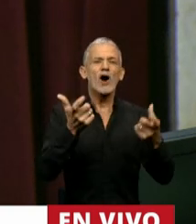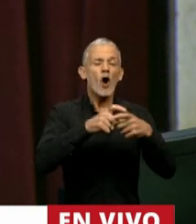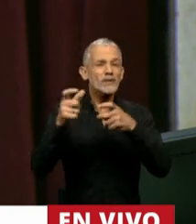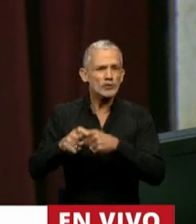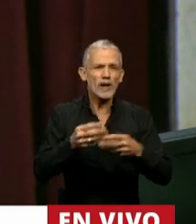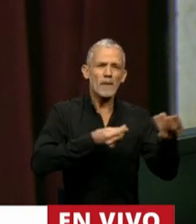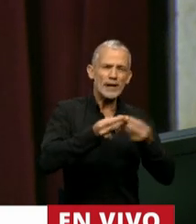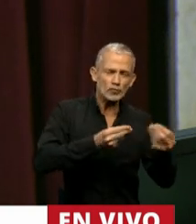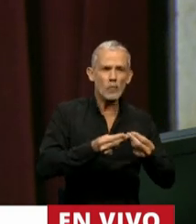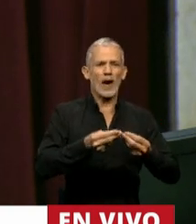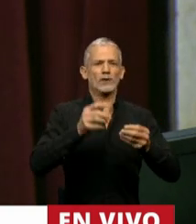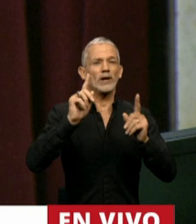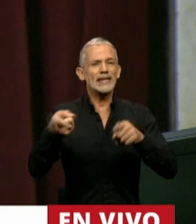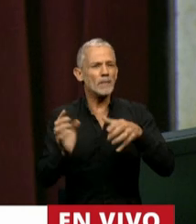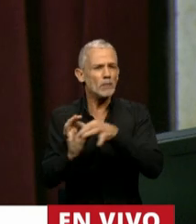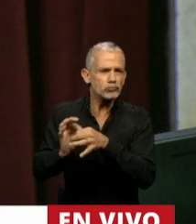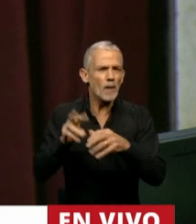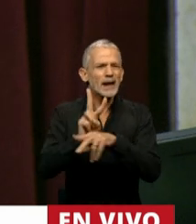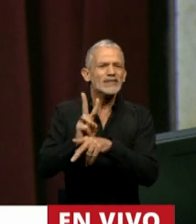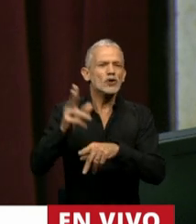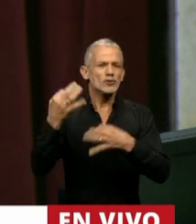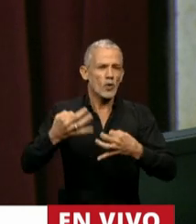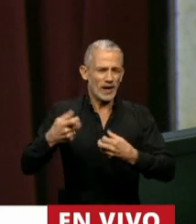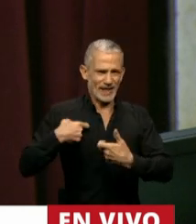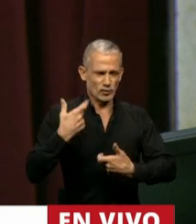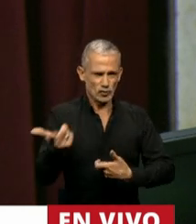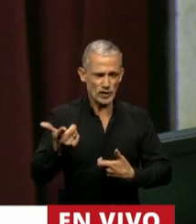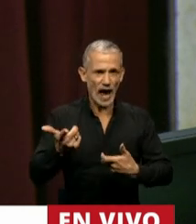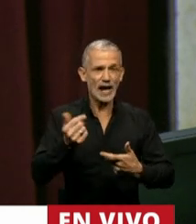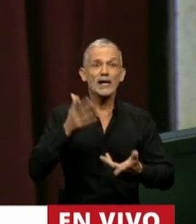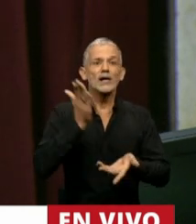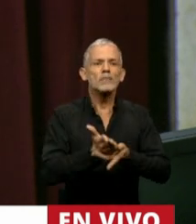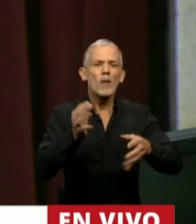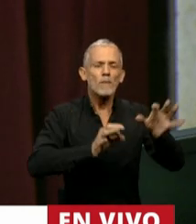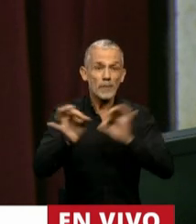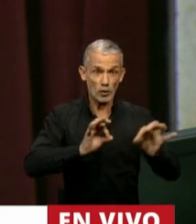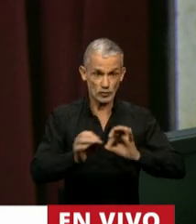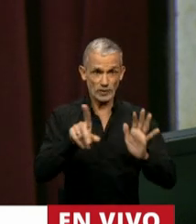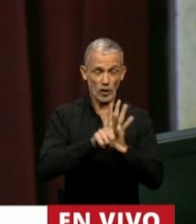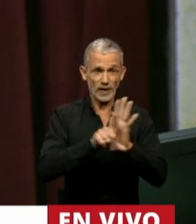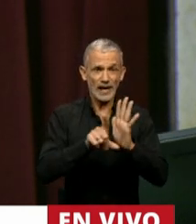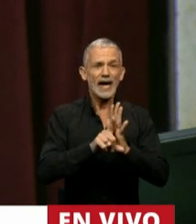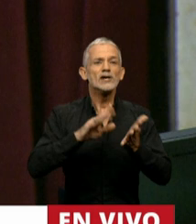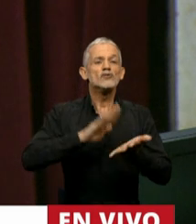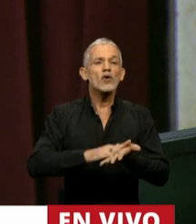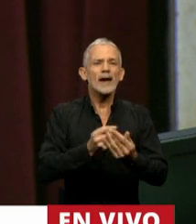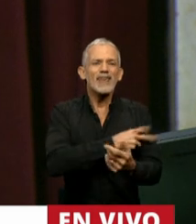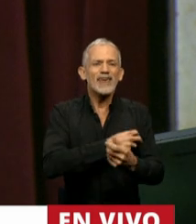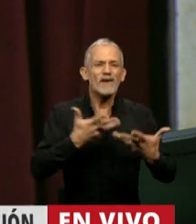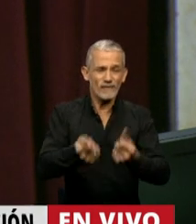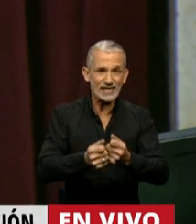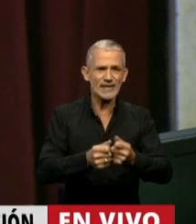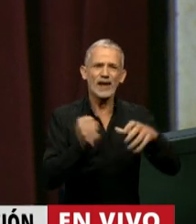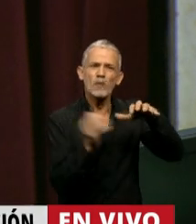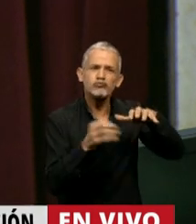comisiones de presupuesto y Hacienda y de previsión y seguridad social recaído en el proyecto de ley sobre la defensa de